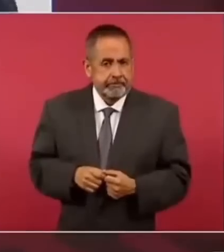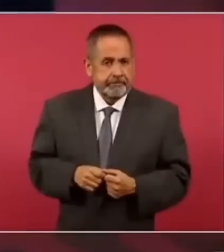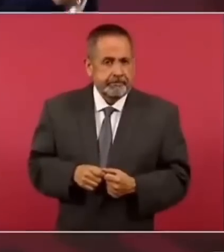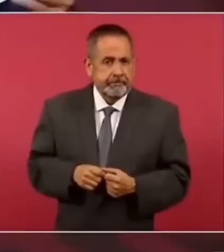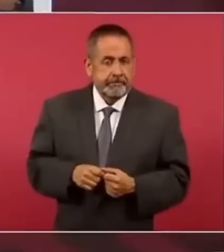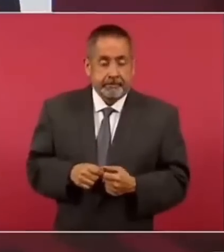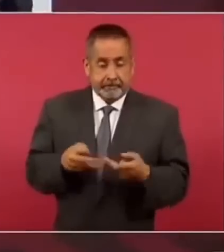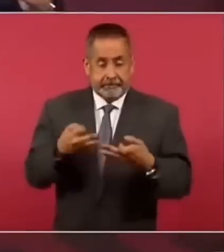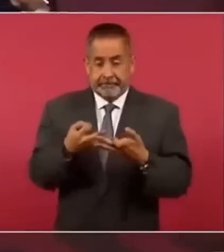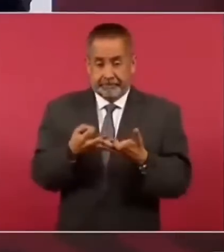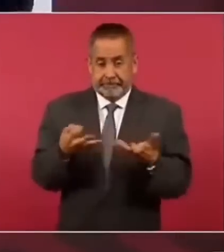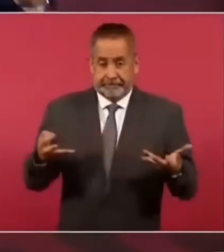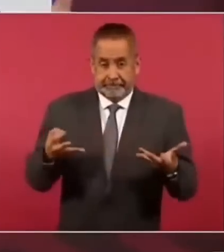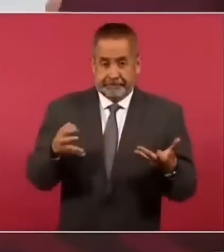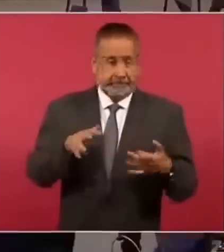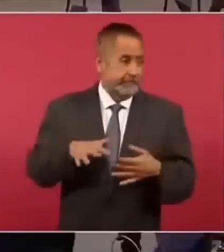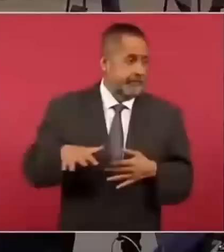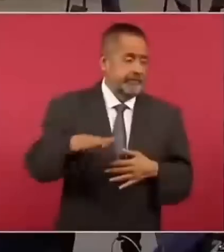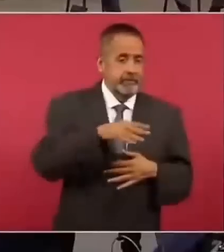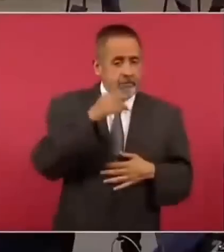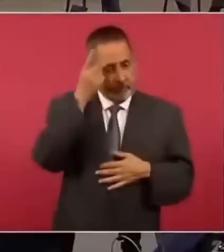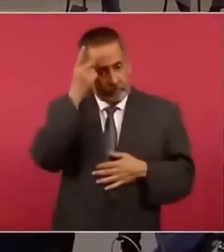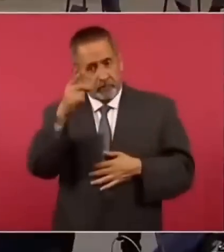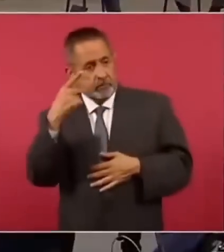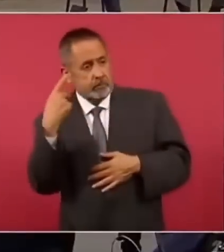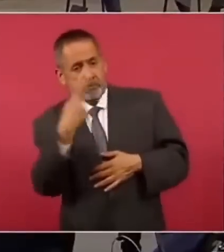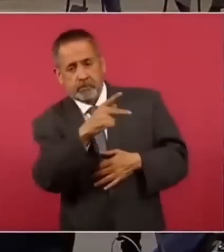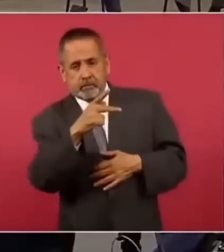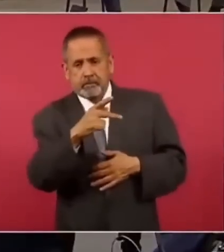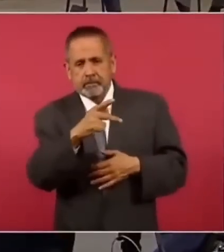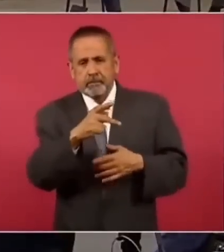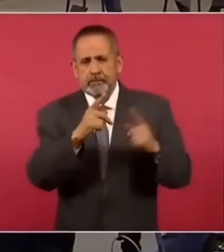Las tierras eran propiedad del clero. Por eso